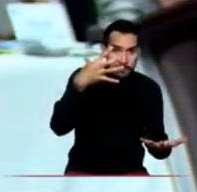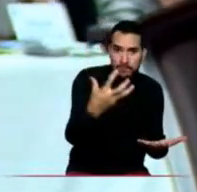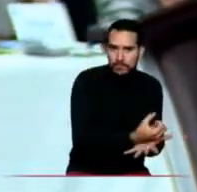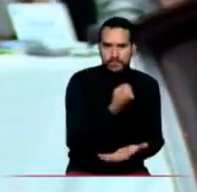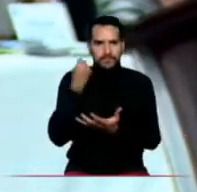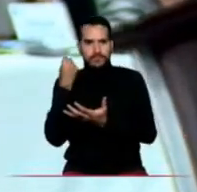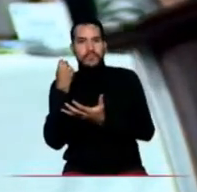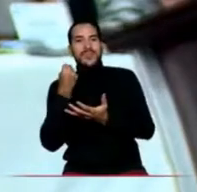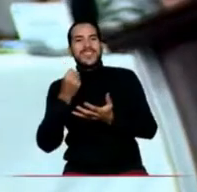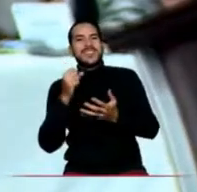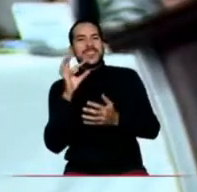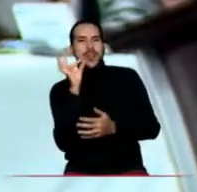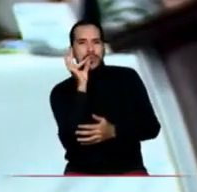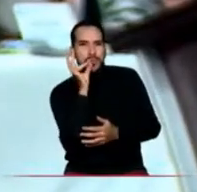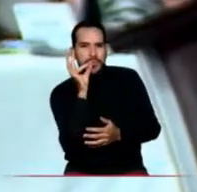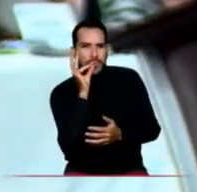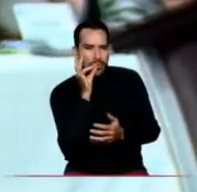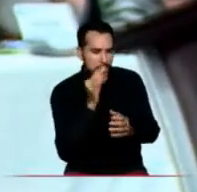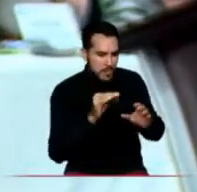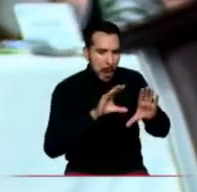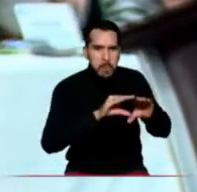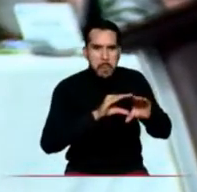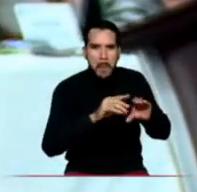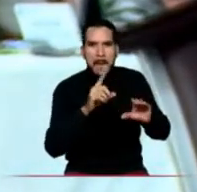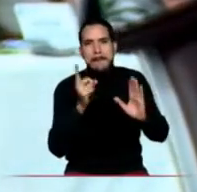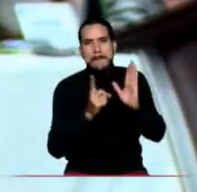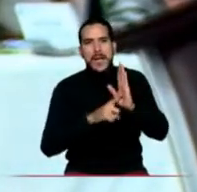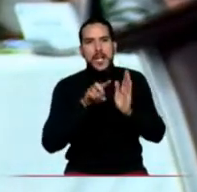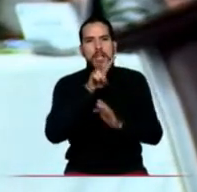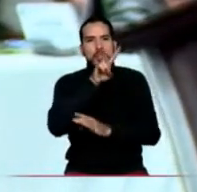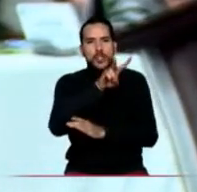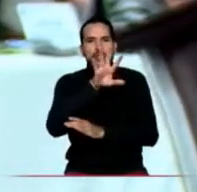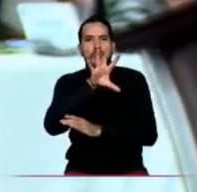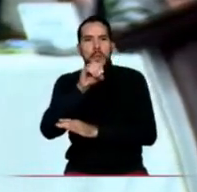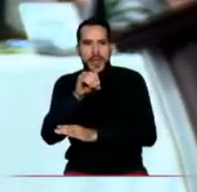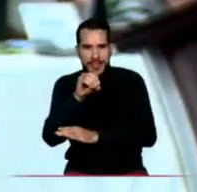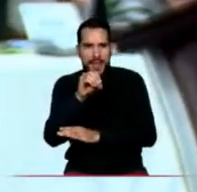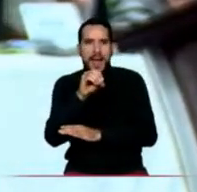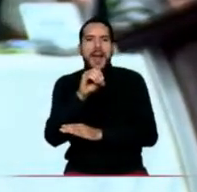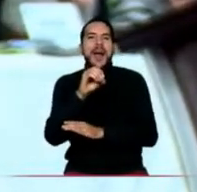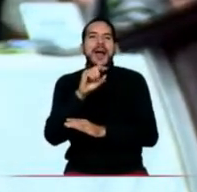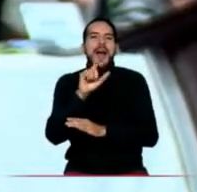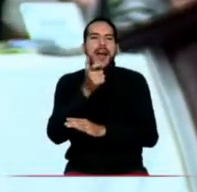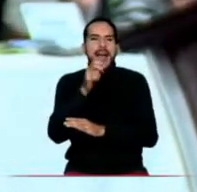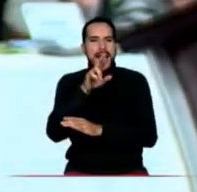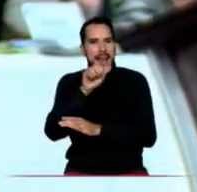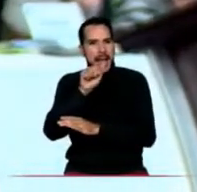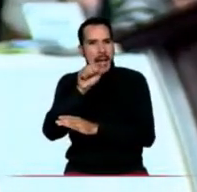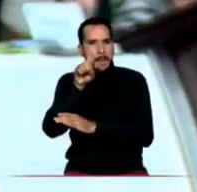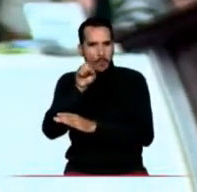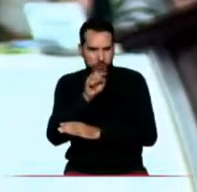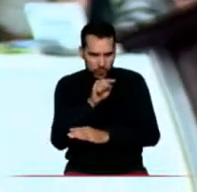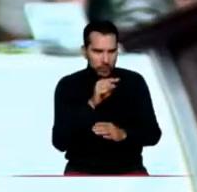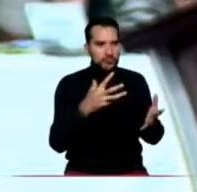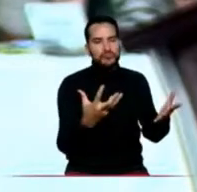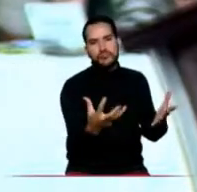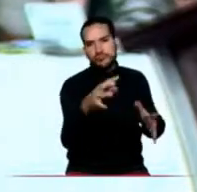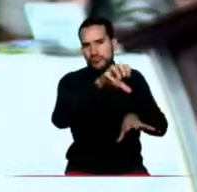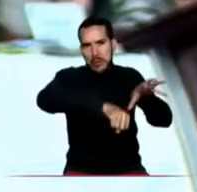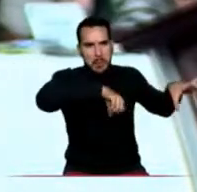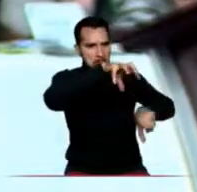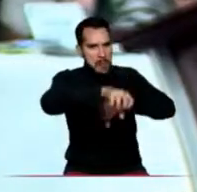de marihuana y 790 dosis de sustancia estupefacientes. Estas personas fueron dejadas a disposición de la autoridad